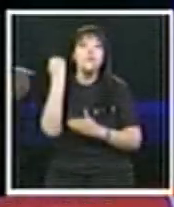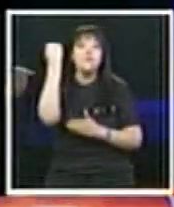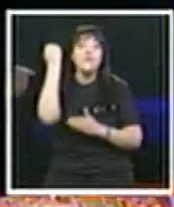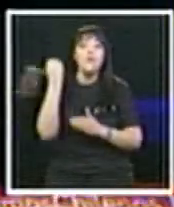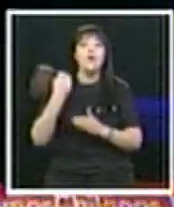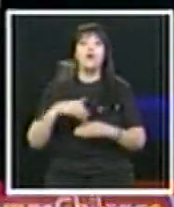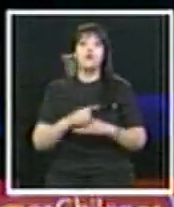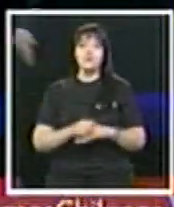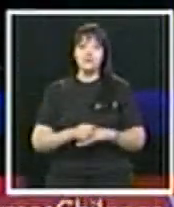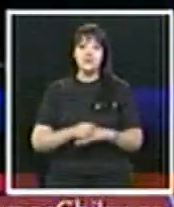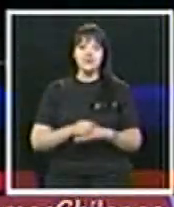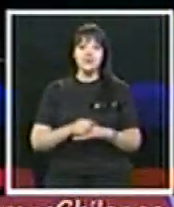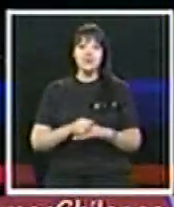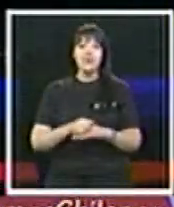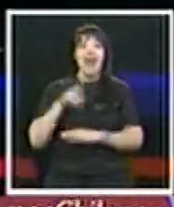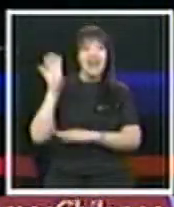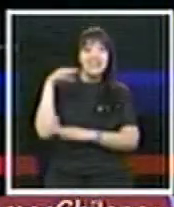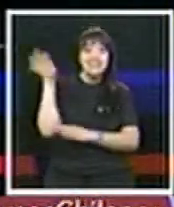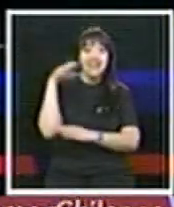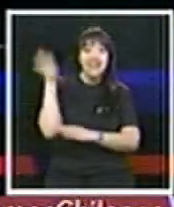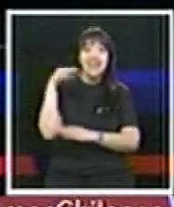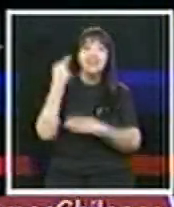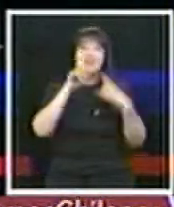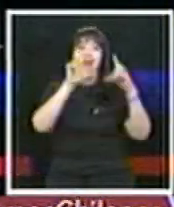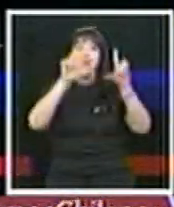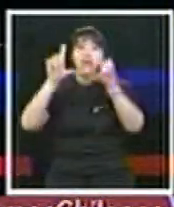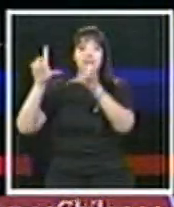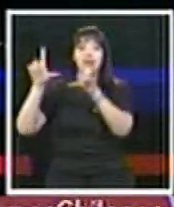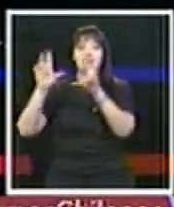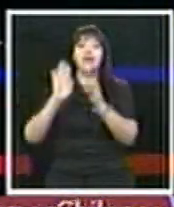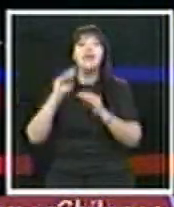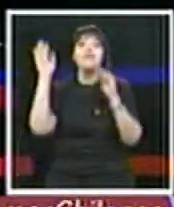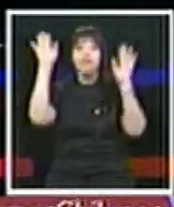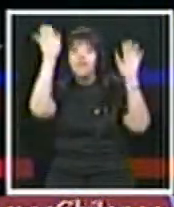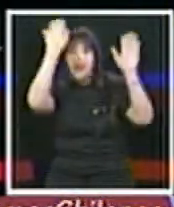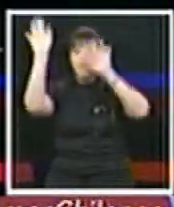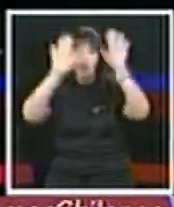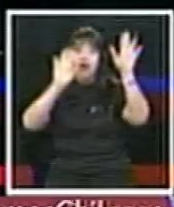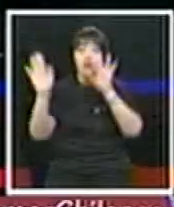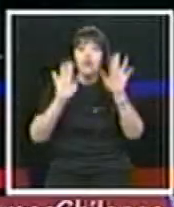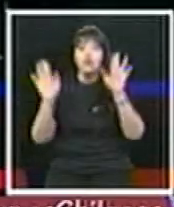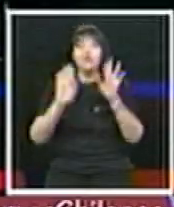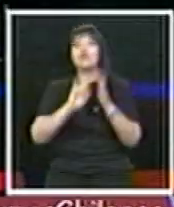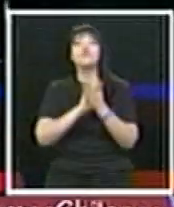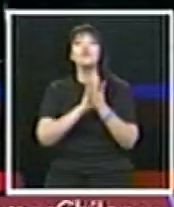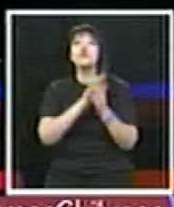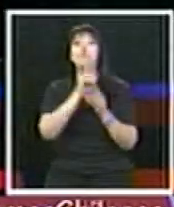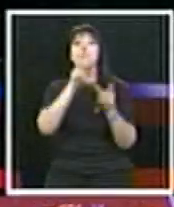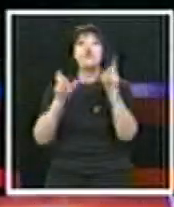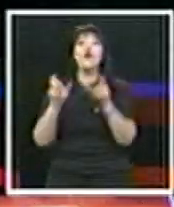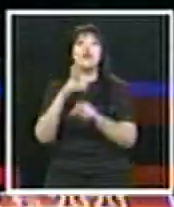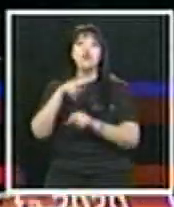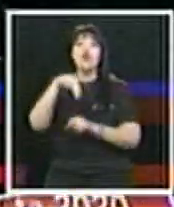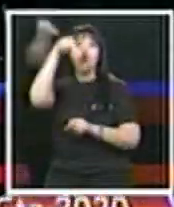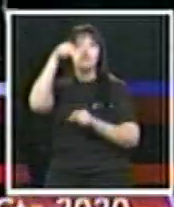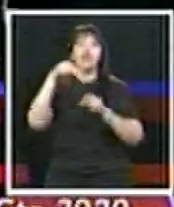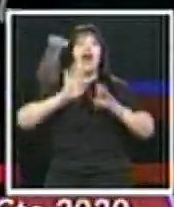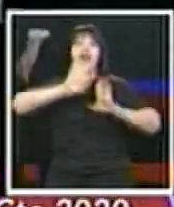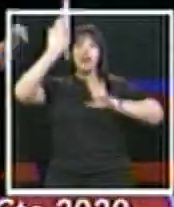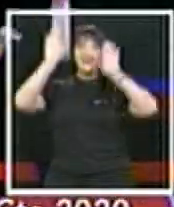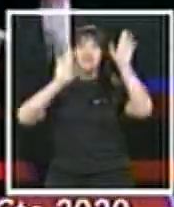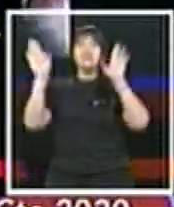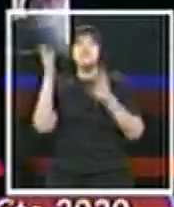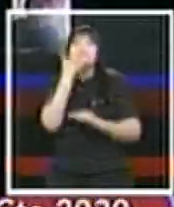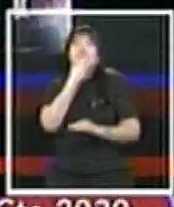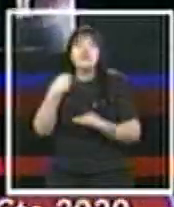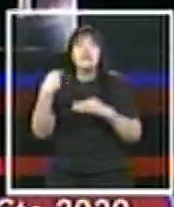todos conectados. Oye, mira, estamos mira, en la pantalla del norte. Que levanten las manos, todos arriba las manos. ¡Vamos! Todo el norte arriba. Qué bonita